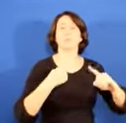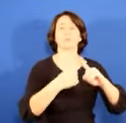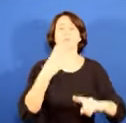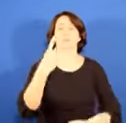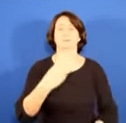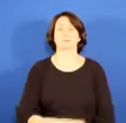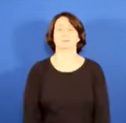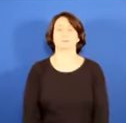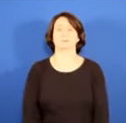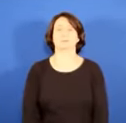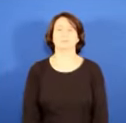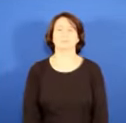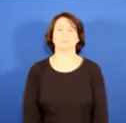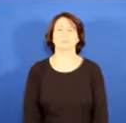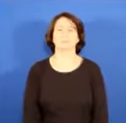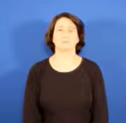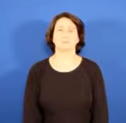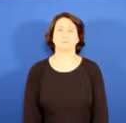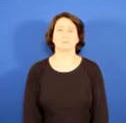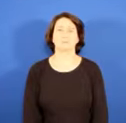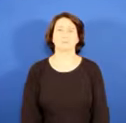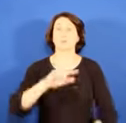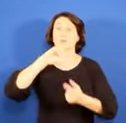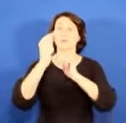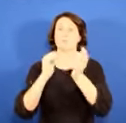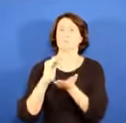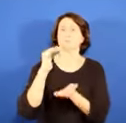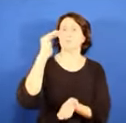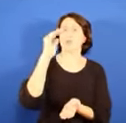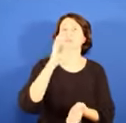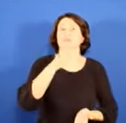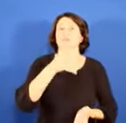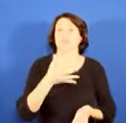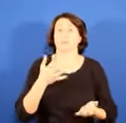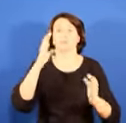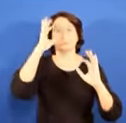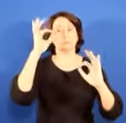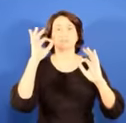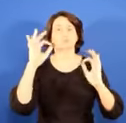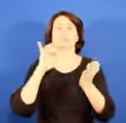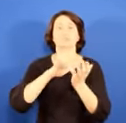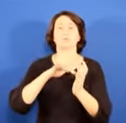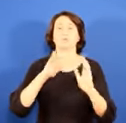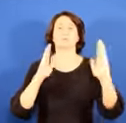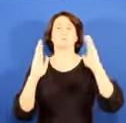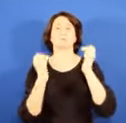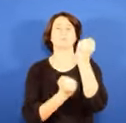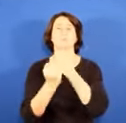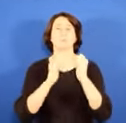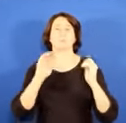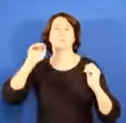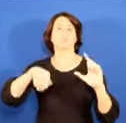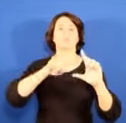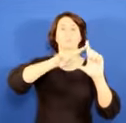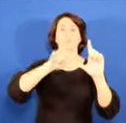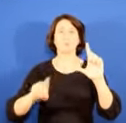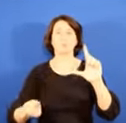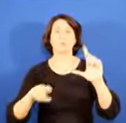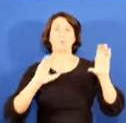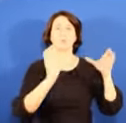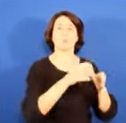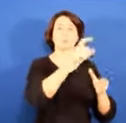que el presupuesto destinado a acción social se ha triplicado en los últimos 10 años. Tal y como ha señalado José Luis Bilbao en su